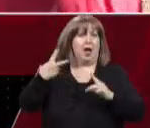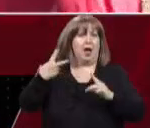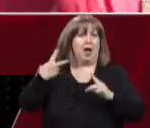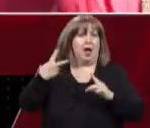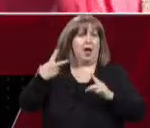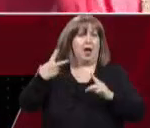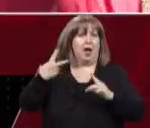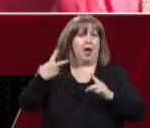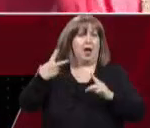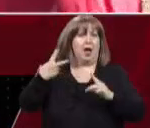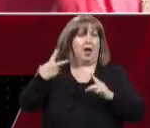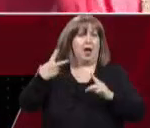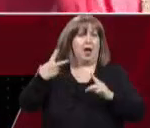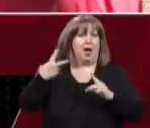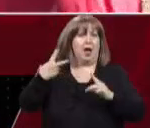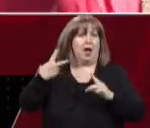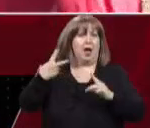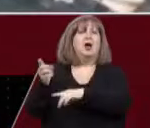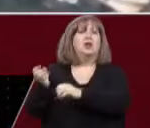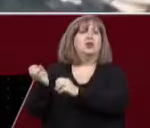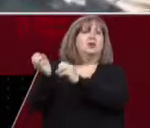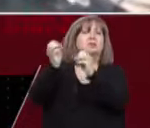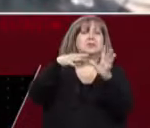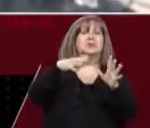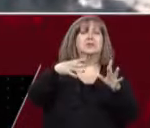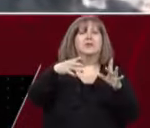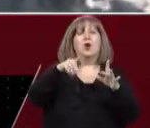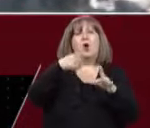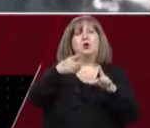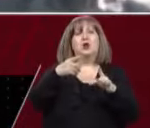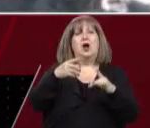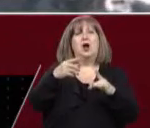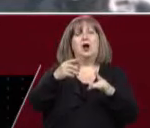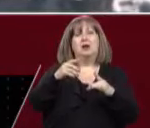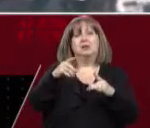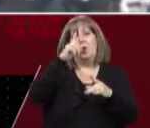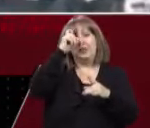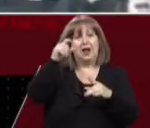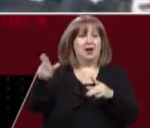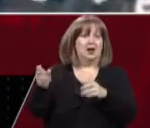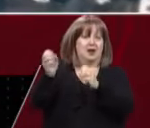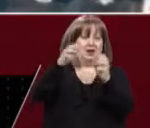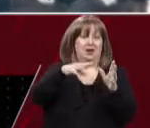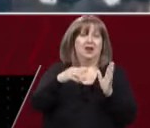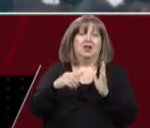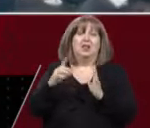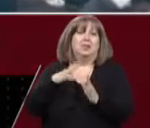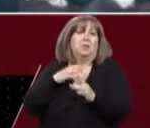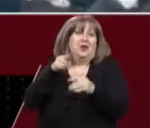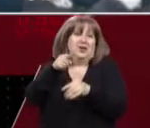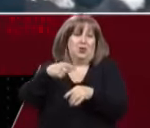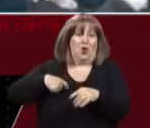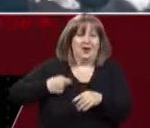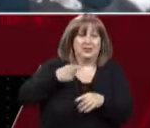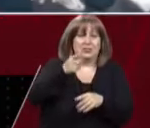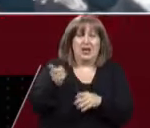va a ser horas a su prestadora de salud, de acuerdo a lo que ha dado a conocer el Hospital Central con